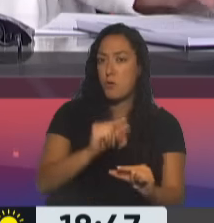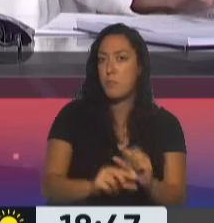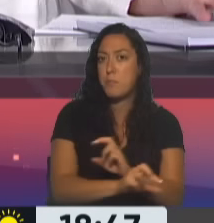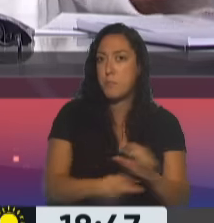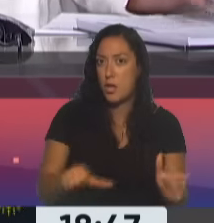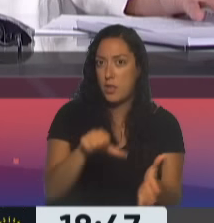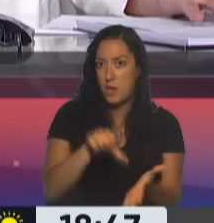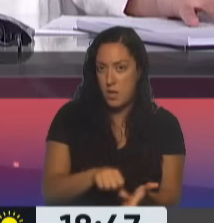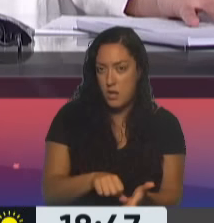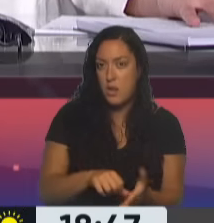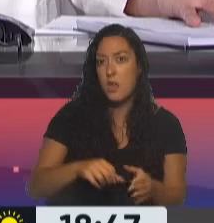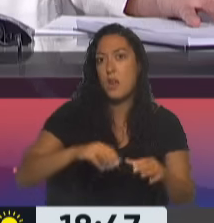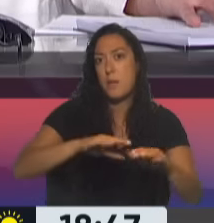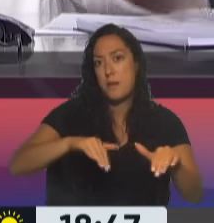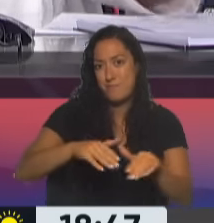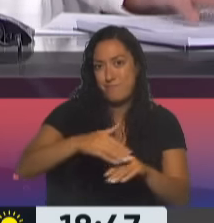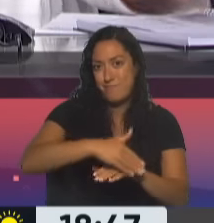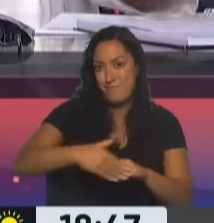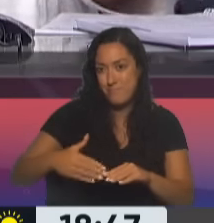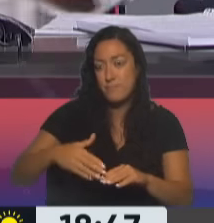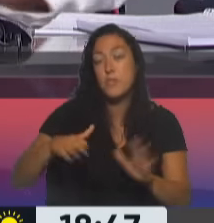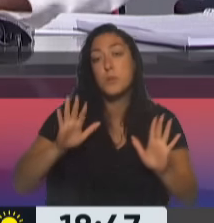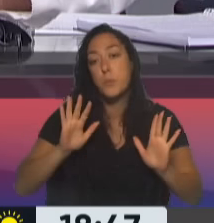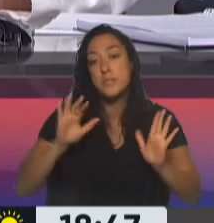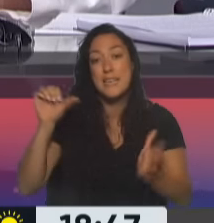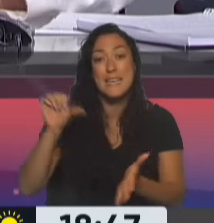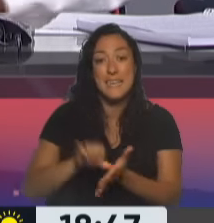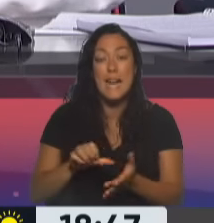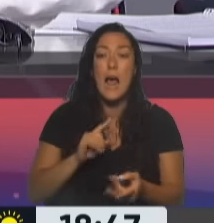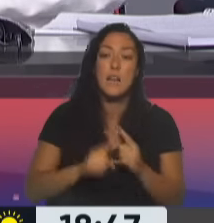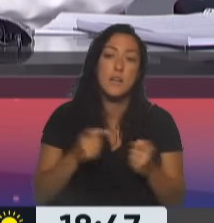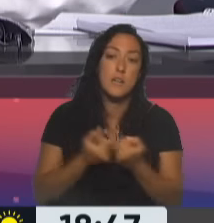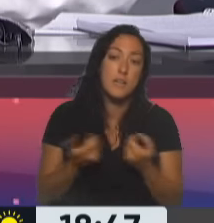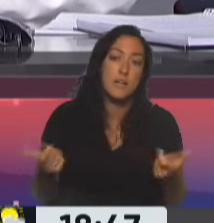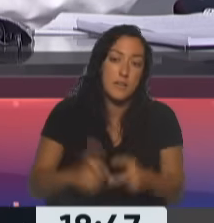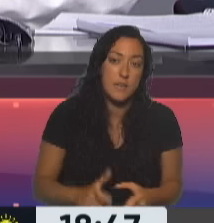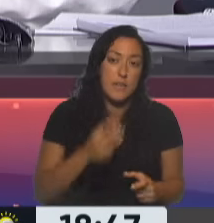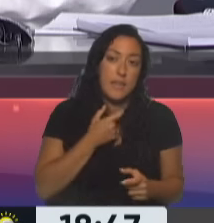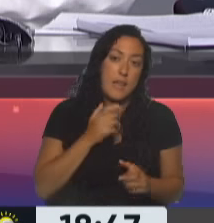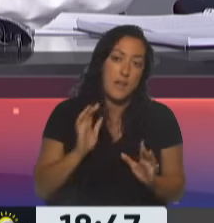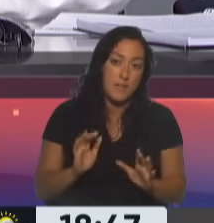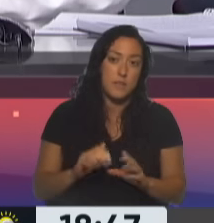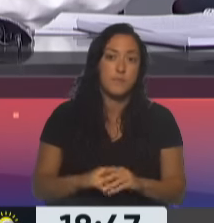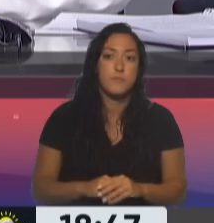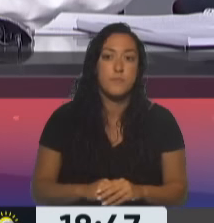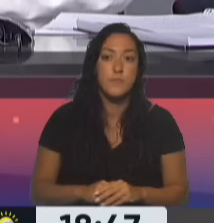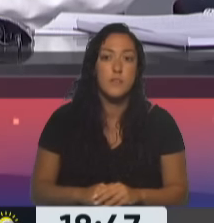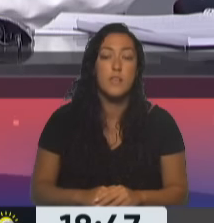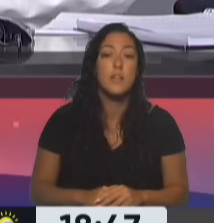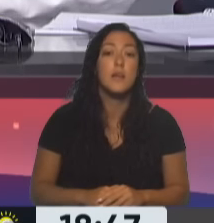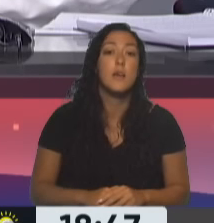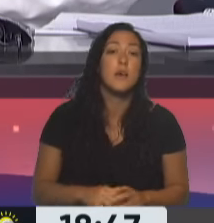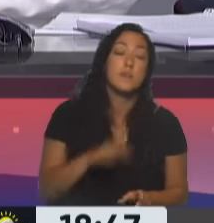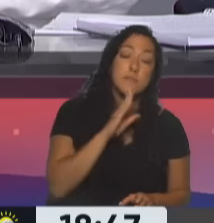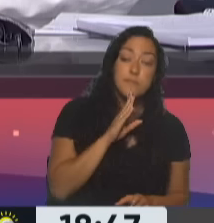que también hacen presuponer que Irán va a querer sentarse. También es una situación donde ninguno de los dos quiere ceder. Digo, Pablo, un